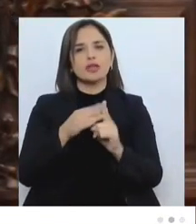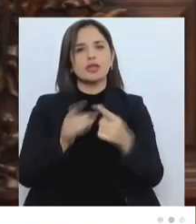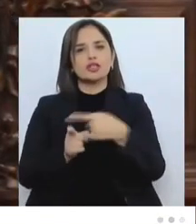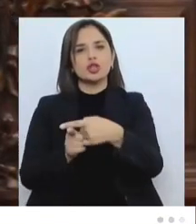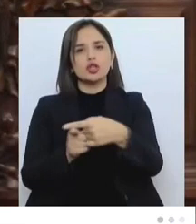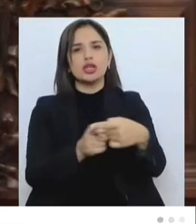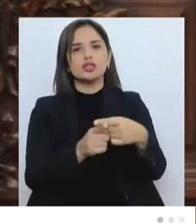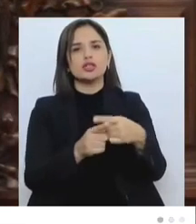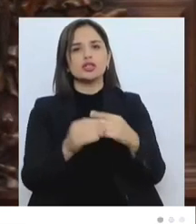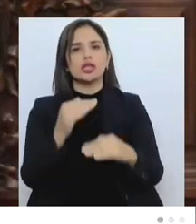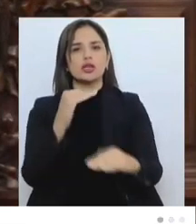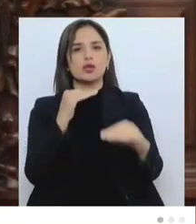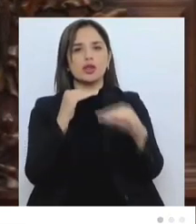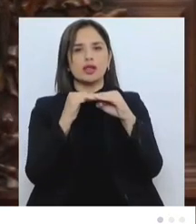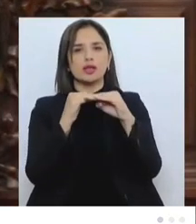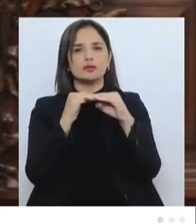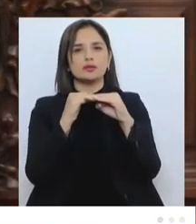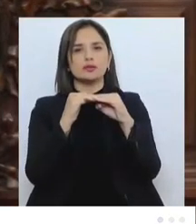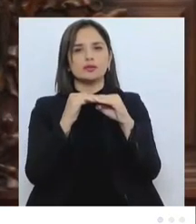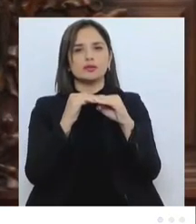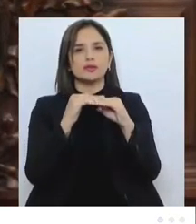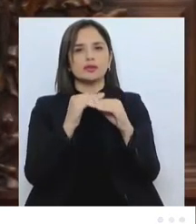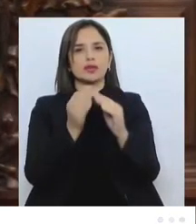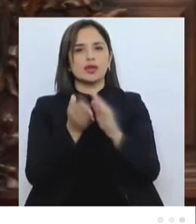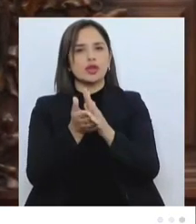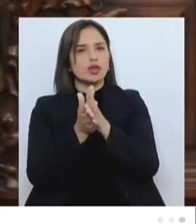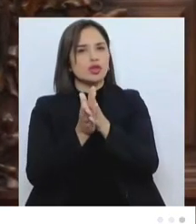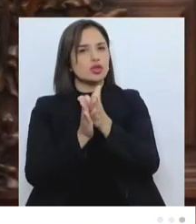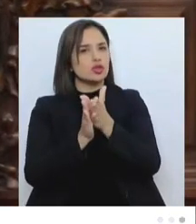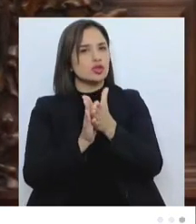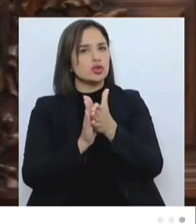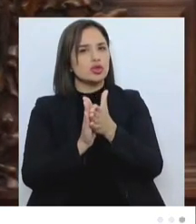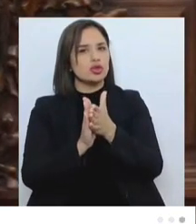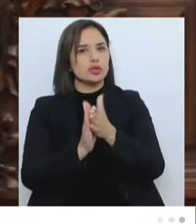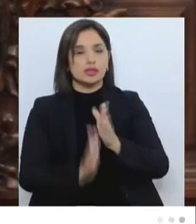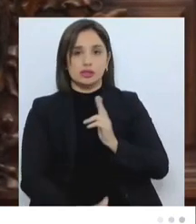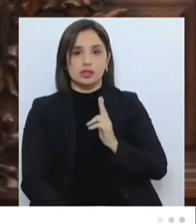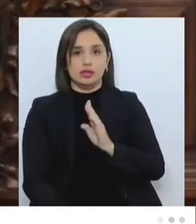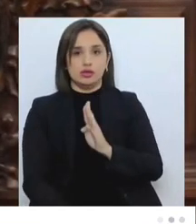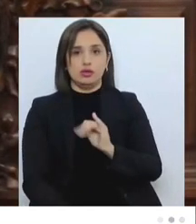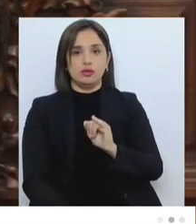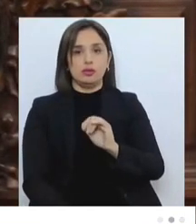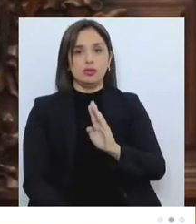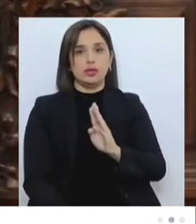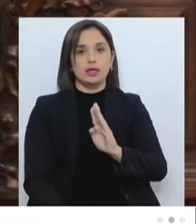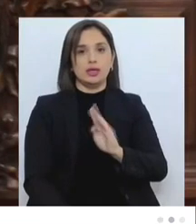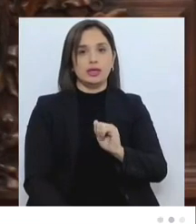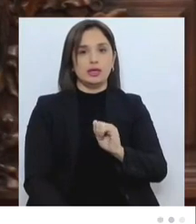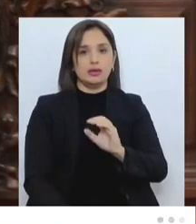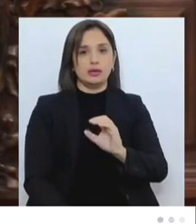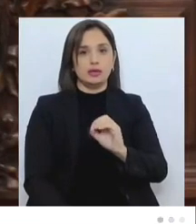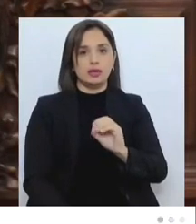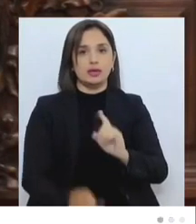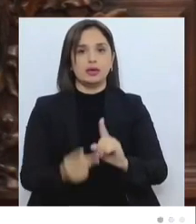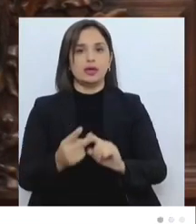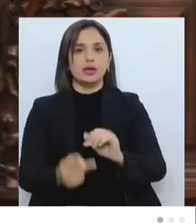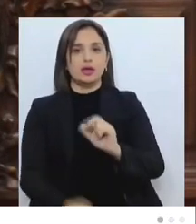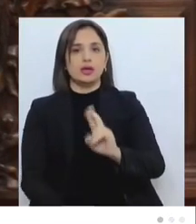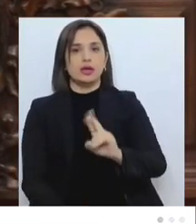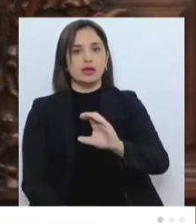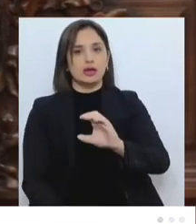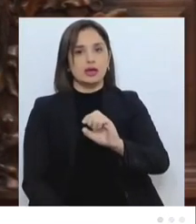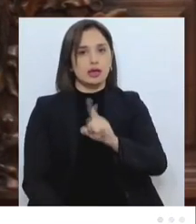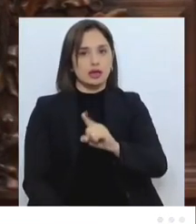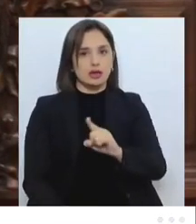Igualdad. Todo Chile, don Santiago Bilbao, don Santiago Arcos y don Francisco